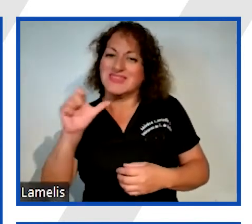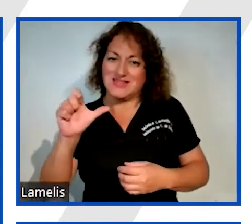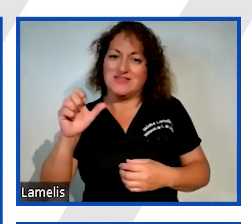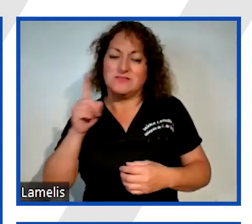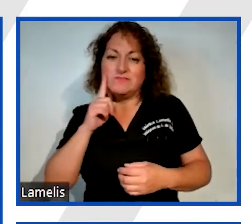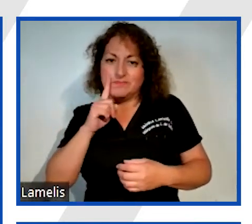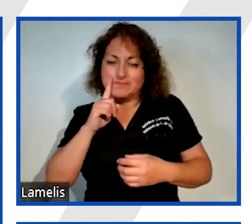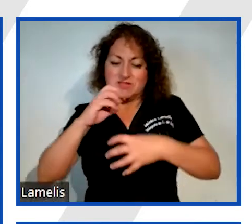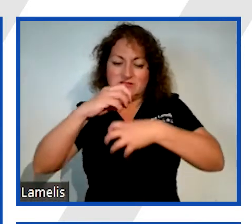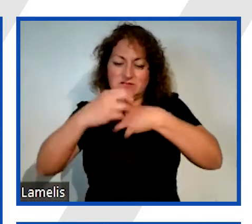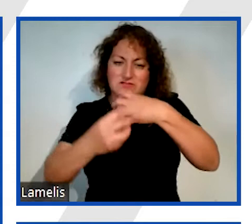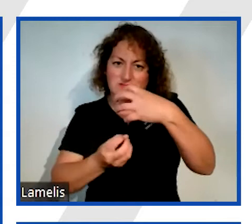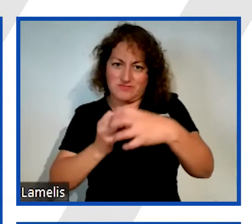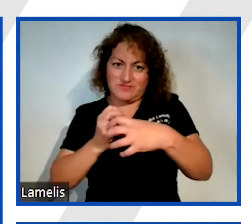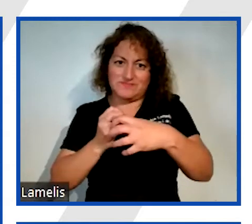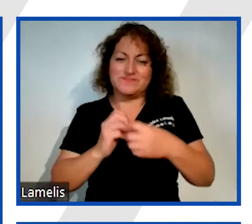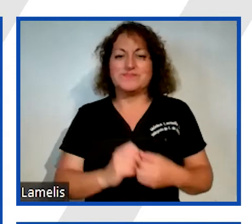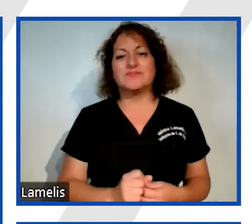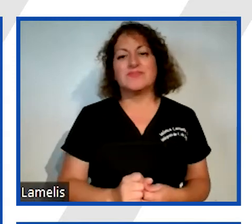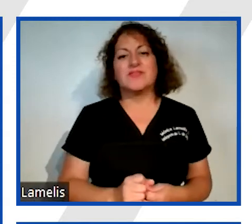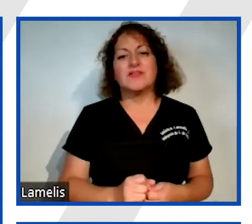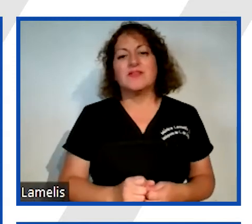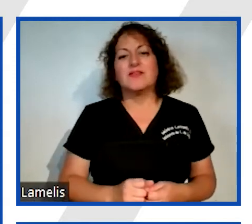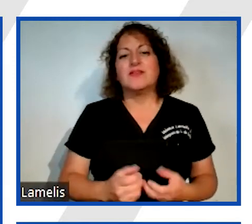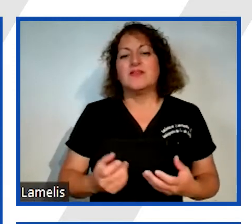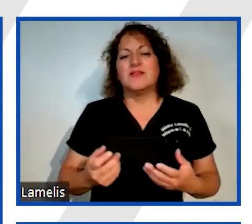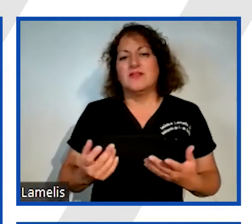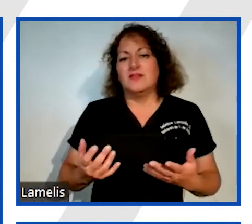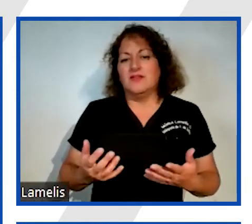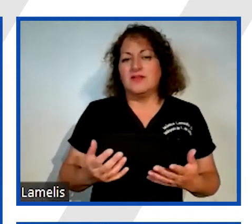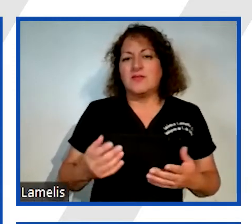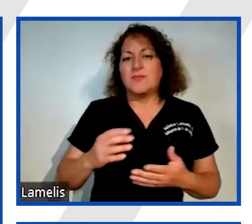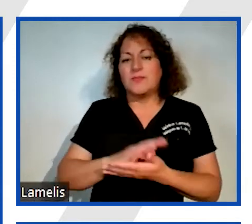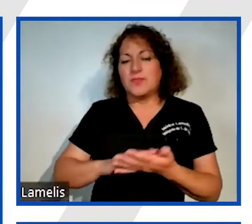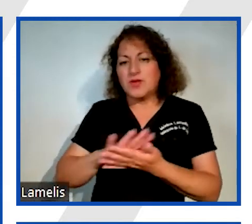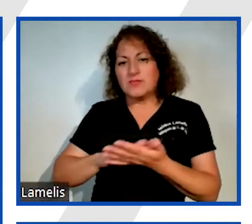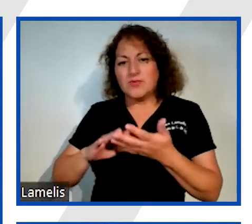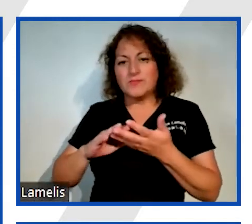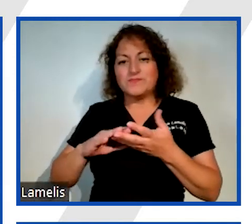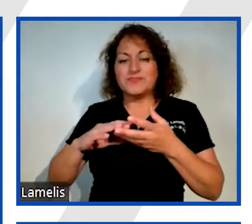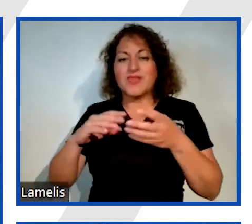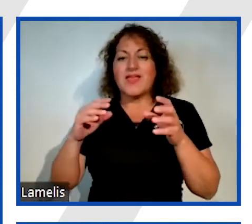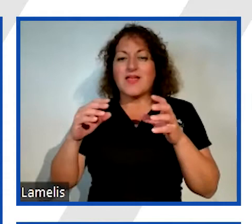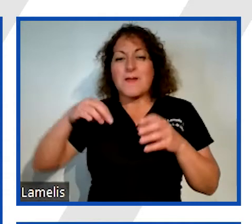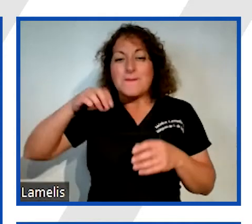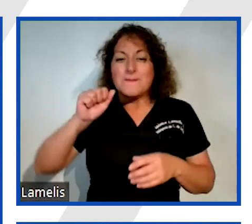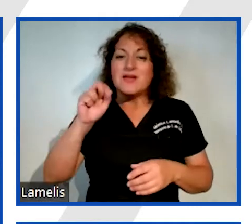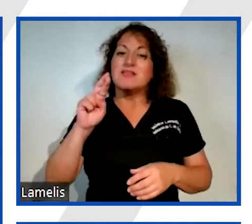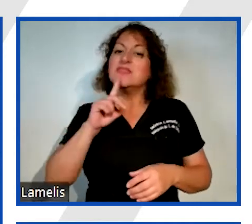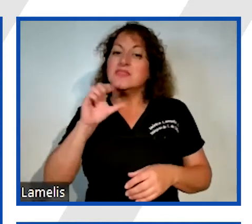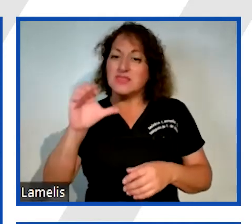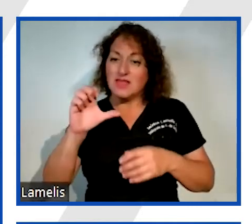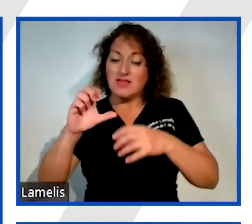comparación con el tamaño del planeta por ejemplo las de marte de la luna de marcas son chiquitas de hecho son amorfa no alcanzan ni hacer